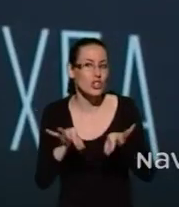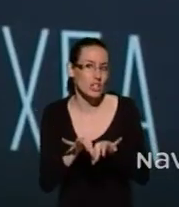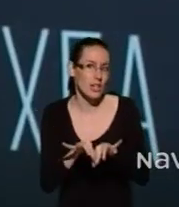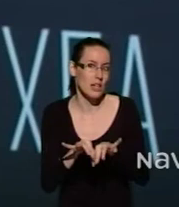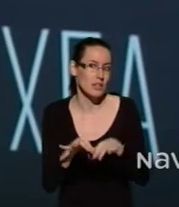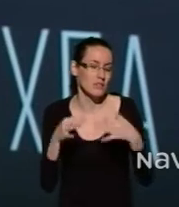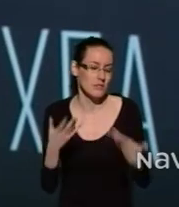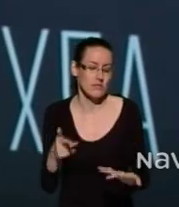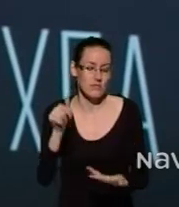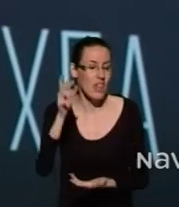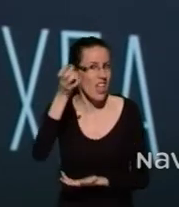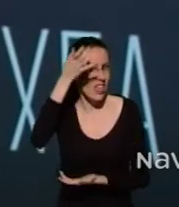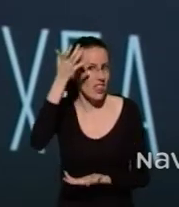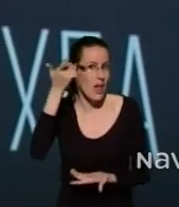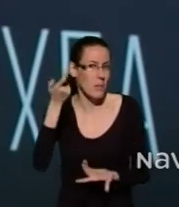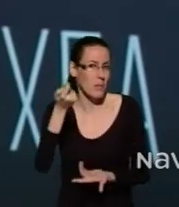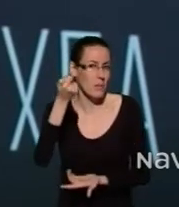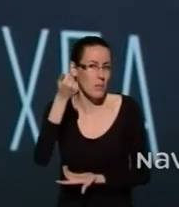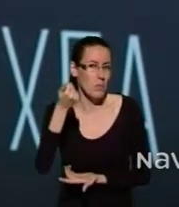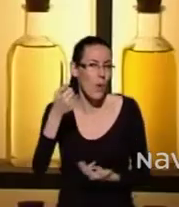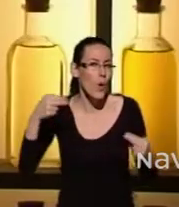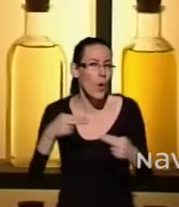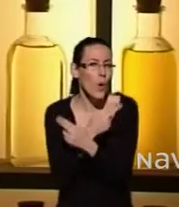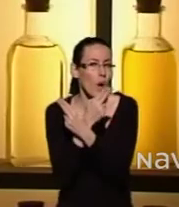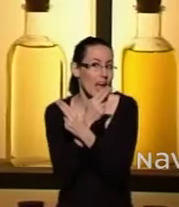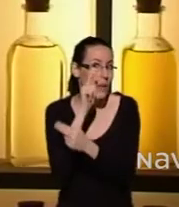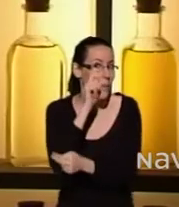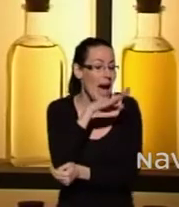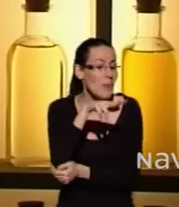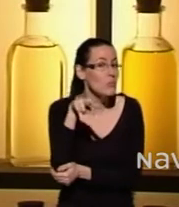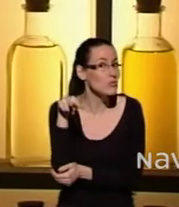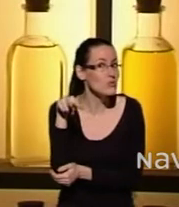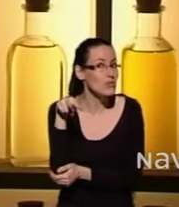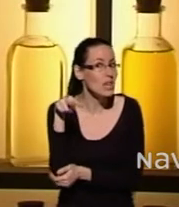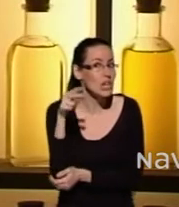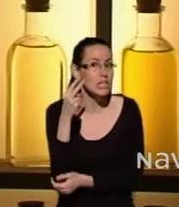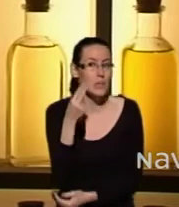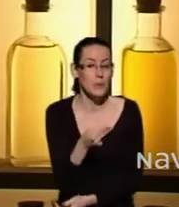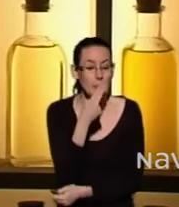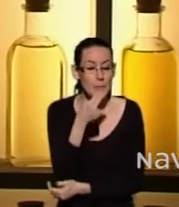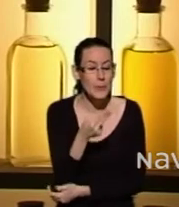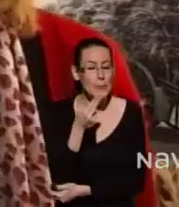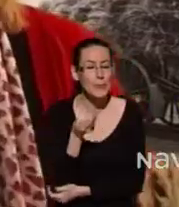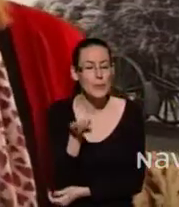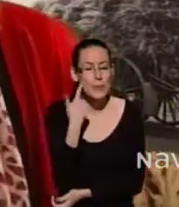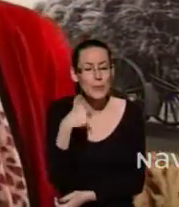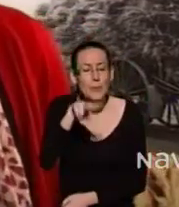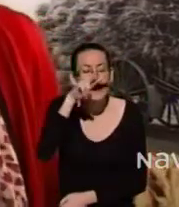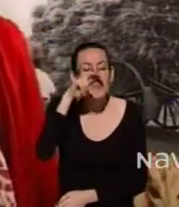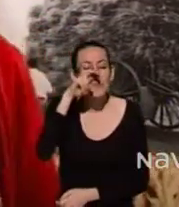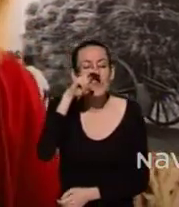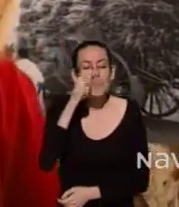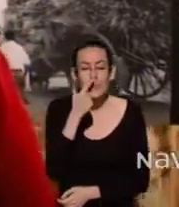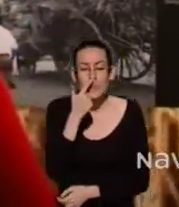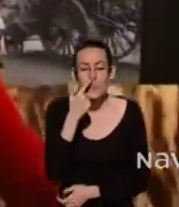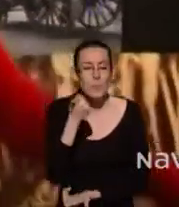la idea, ¿no? Pues hacer un poco partícipe a la gente que visita el museo. Huele a vino, huele también pues, un poco a pastas, y también aquí